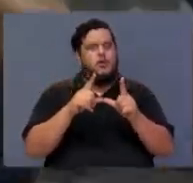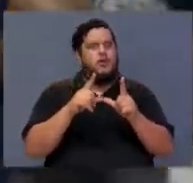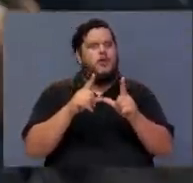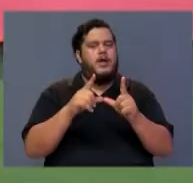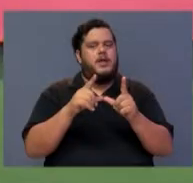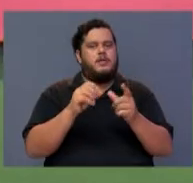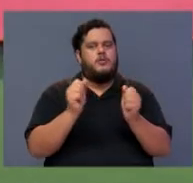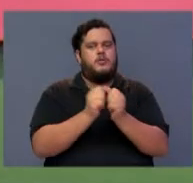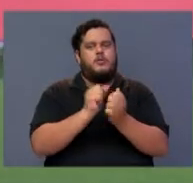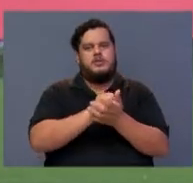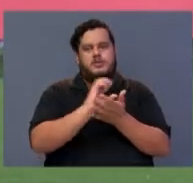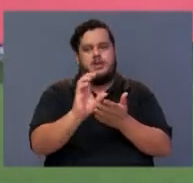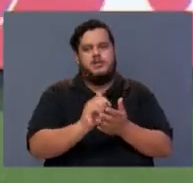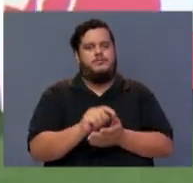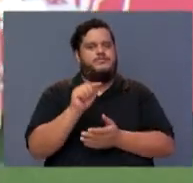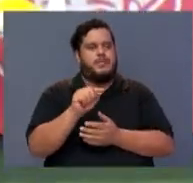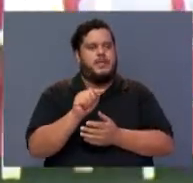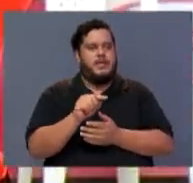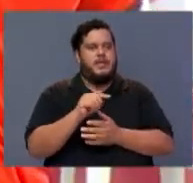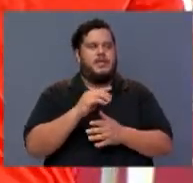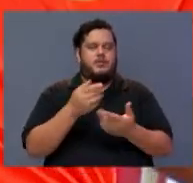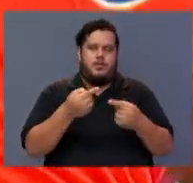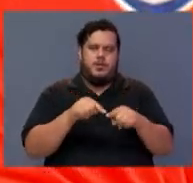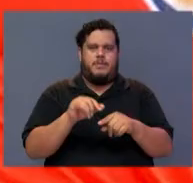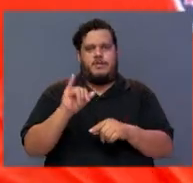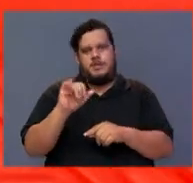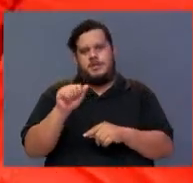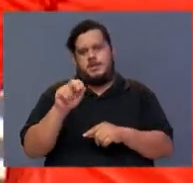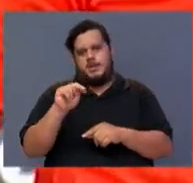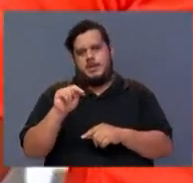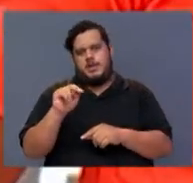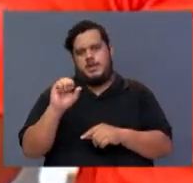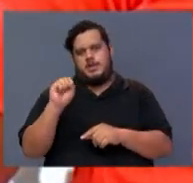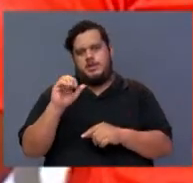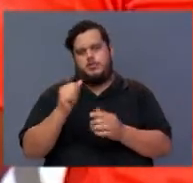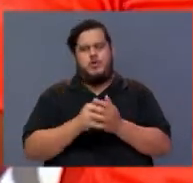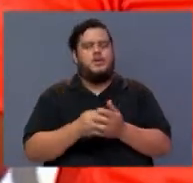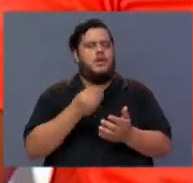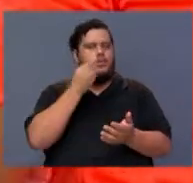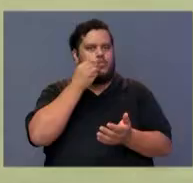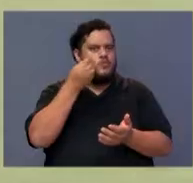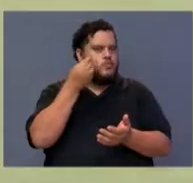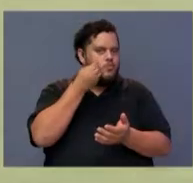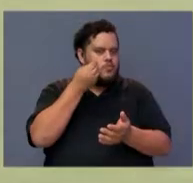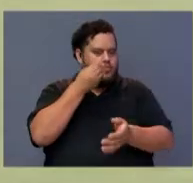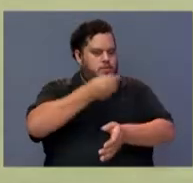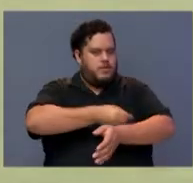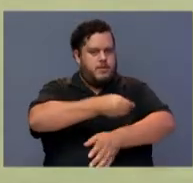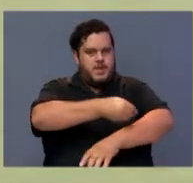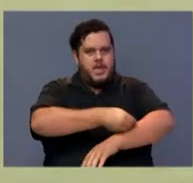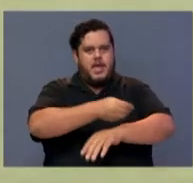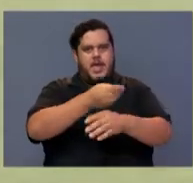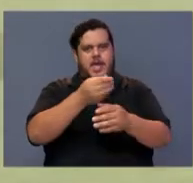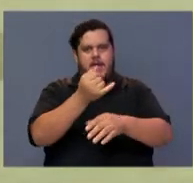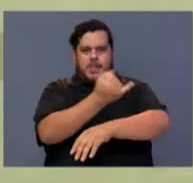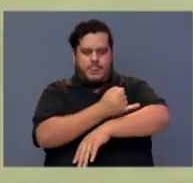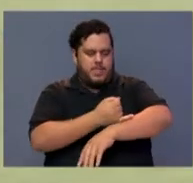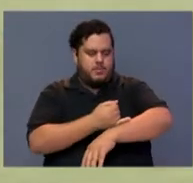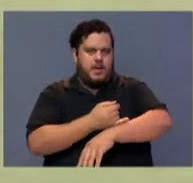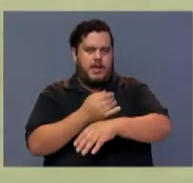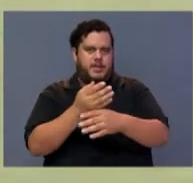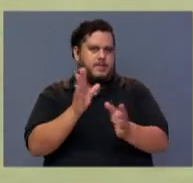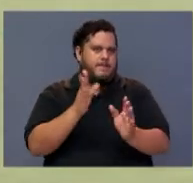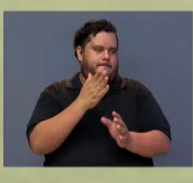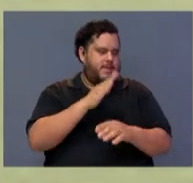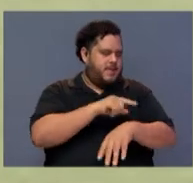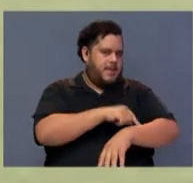Carlos. Y este es el caso de Jan Scott. Le doy besos a tatuajes de personas importantes en mi vida, el caso de mi mamá,